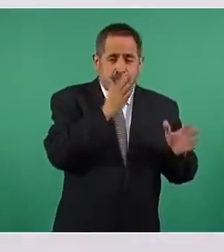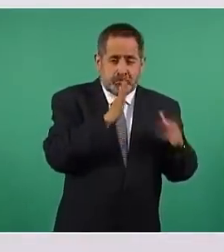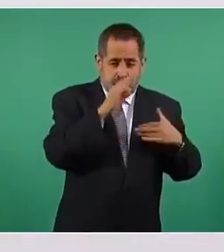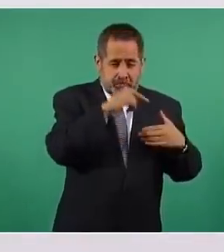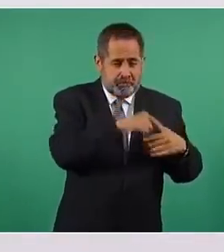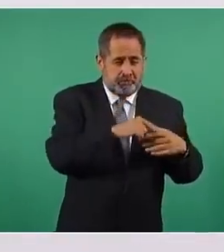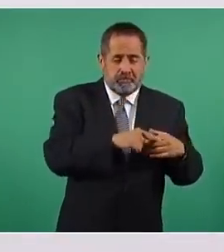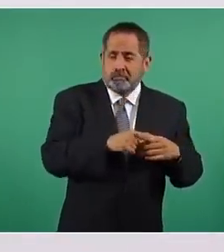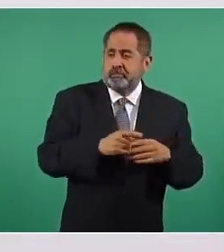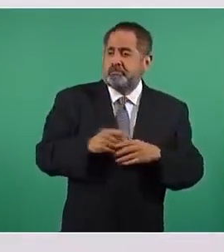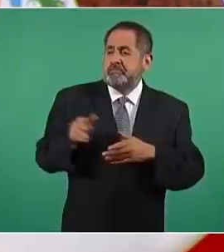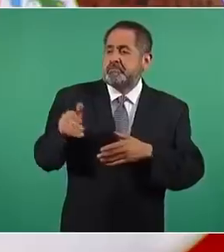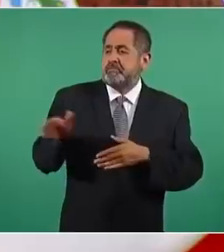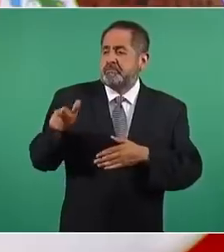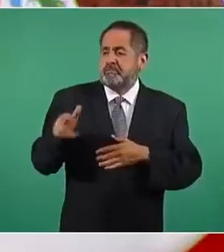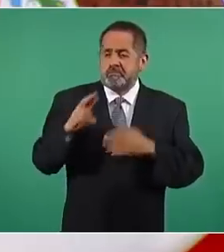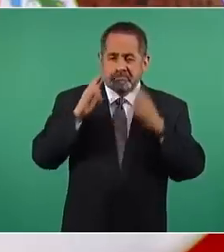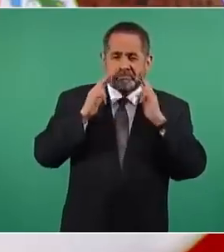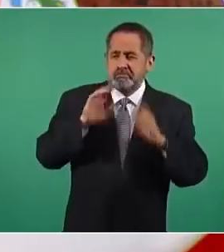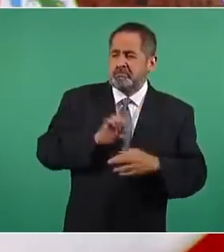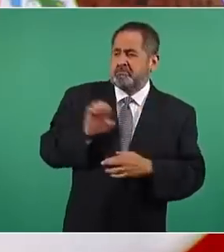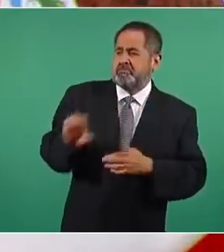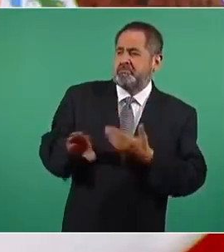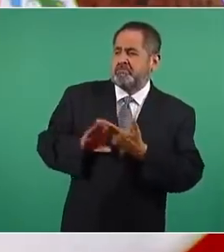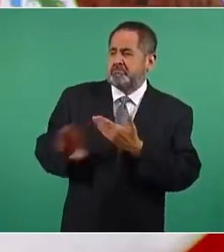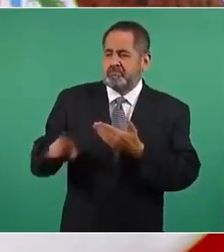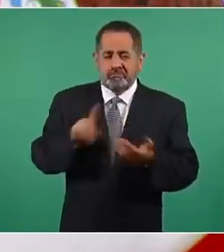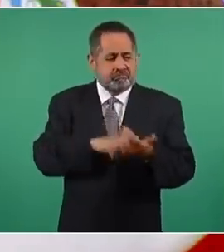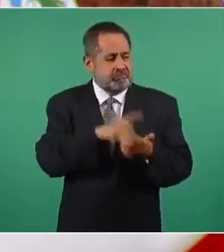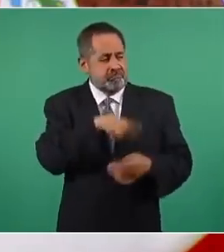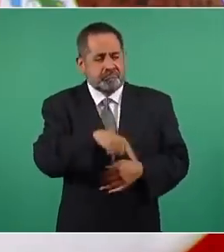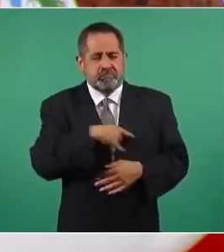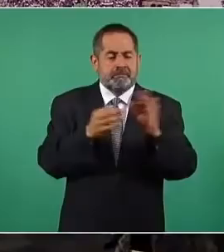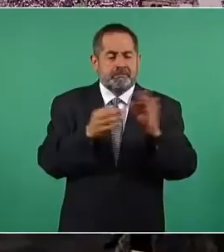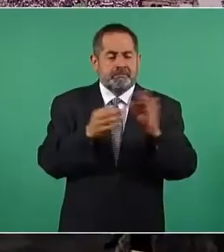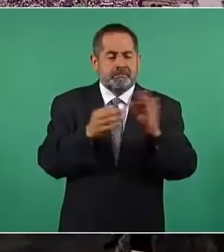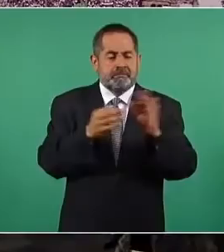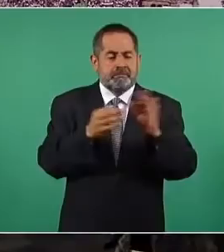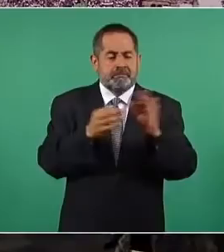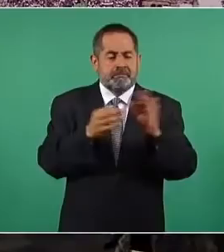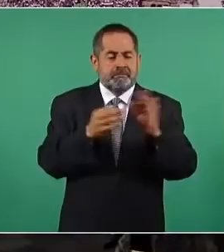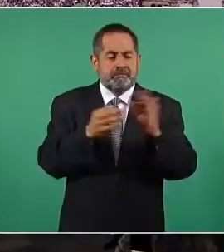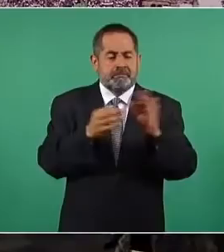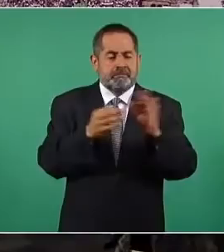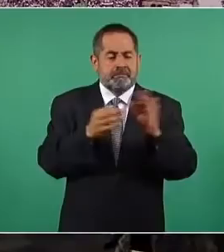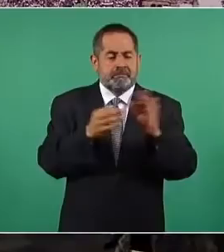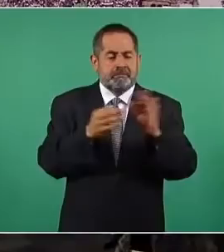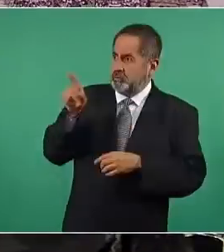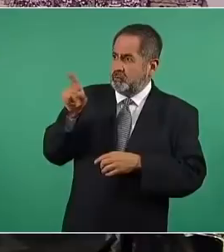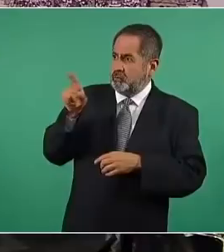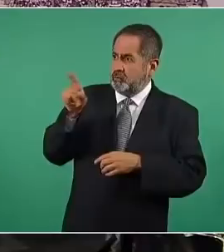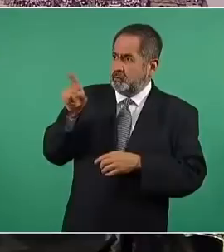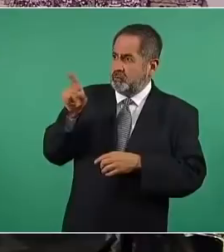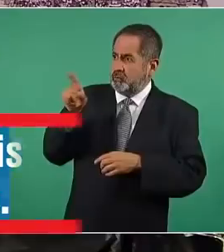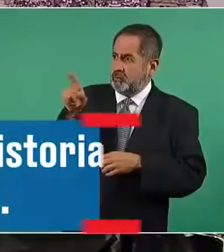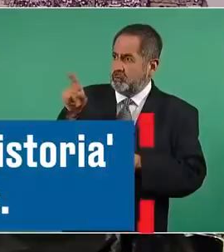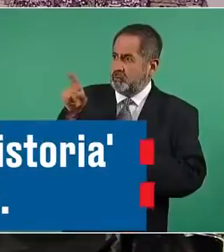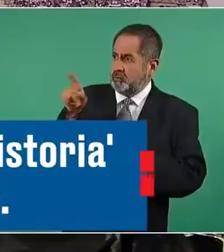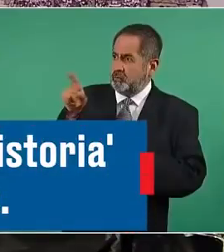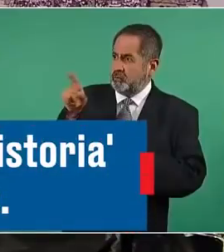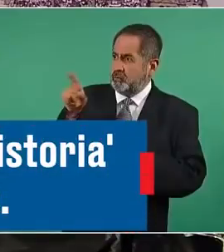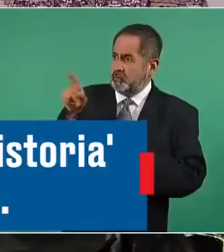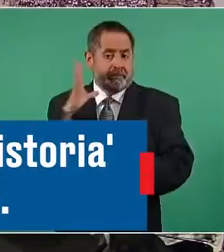son clasistas, racistas e hipócritas. López Obrador detalló que la alianza Juntos